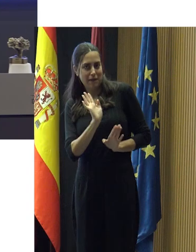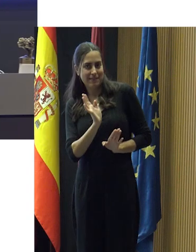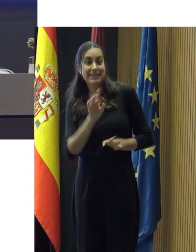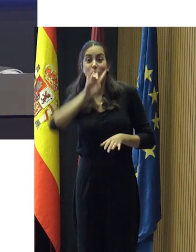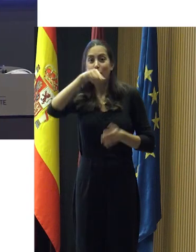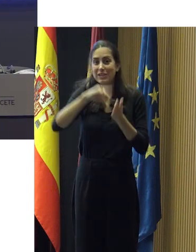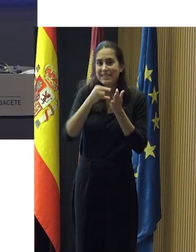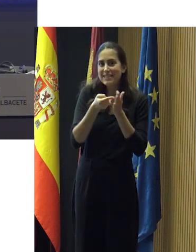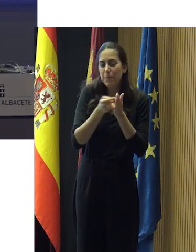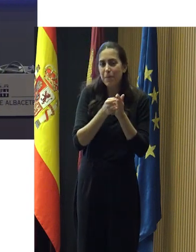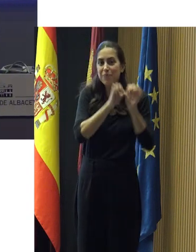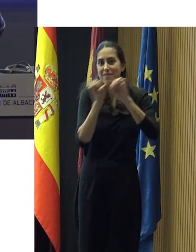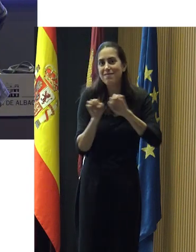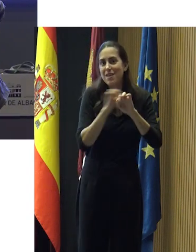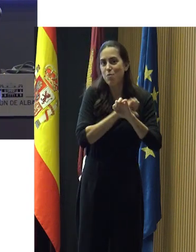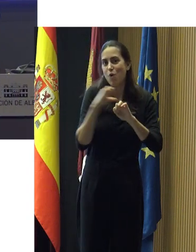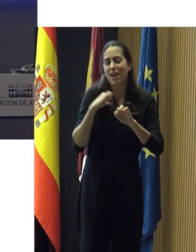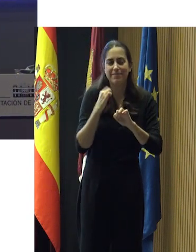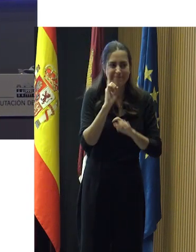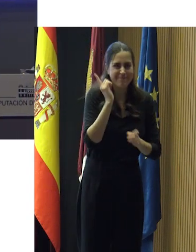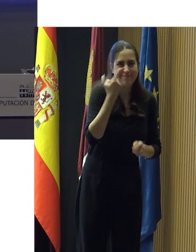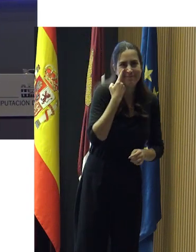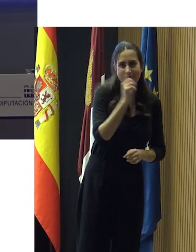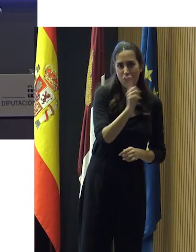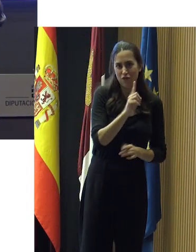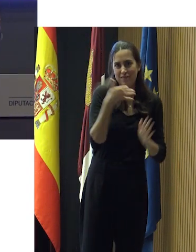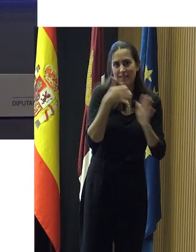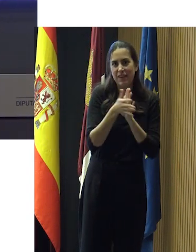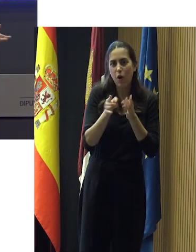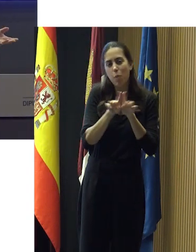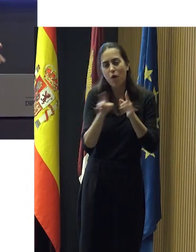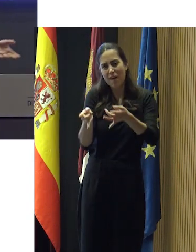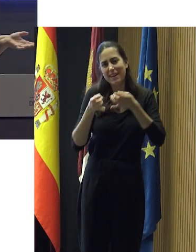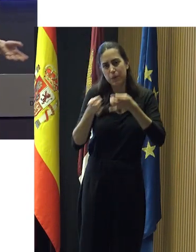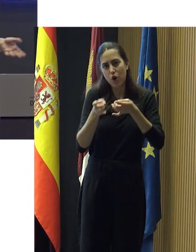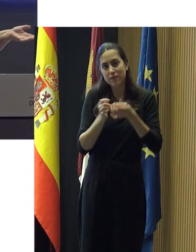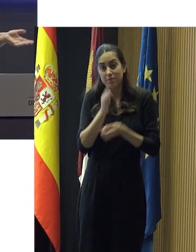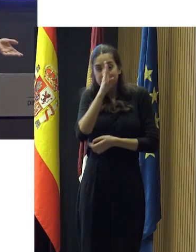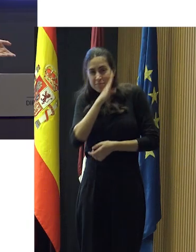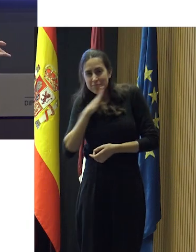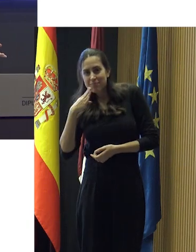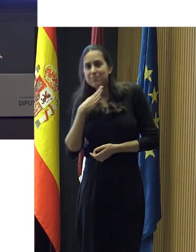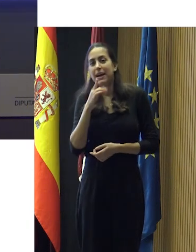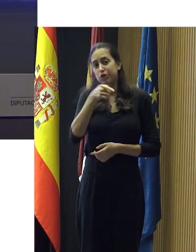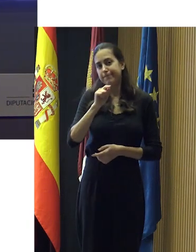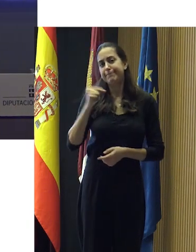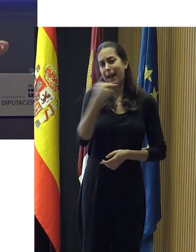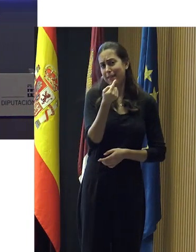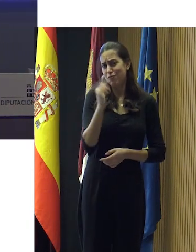no las reconozca, ocultando algunos receptores, algunas señales que tienen en su superficie. Y eso, por supuesto, también es